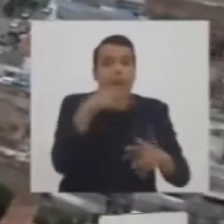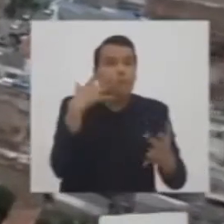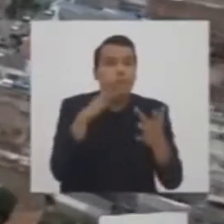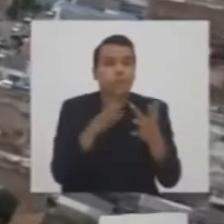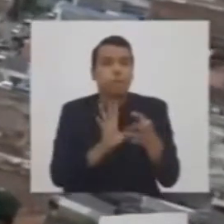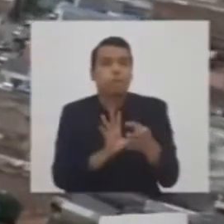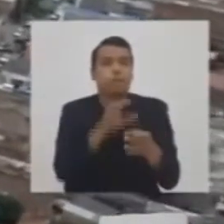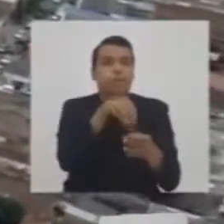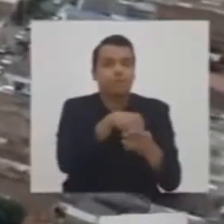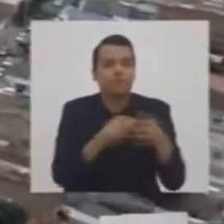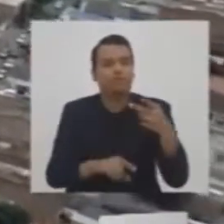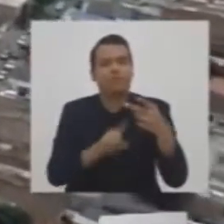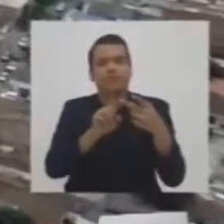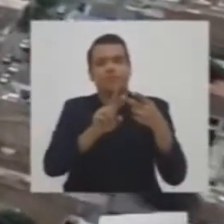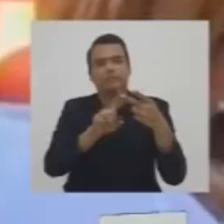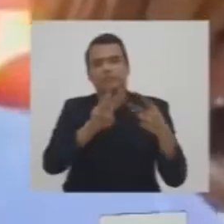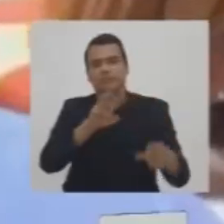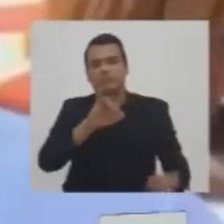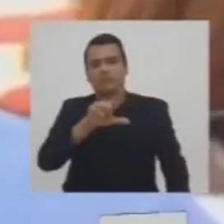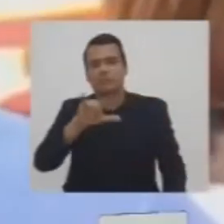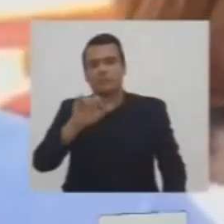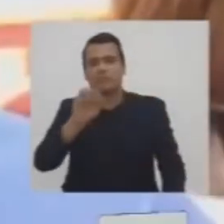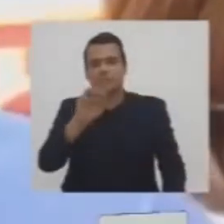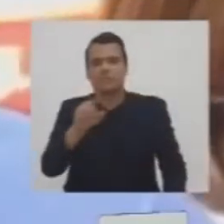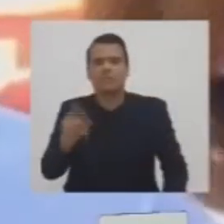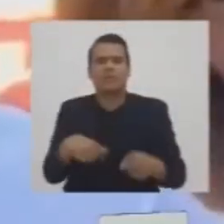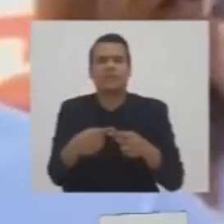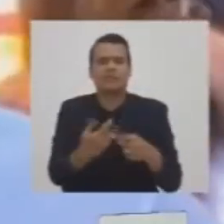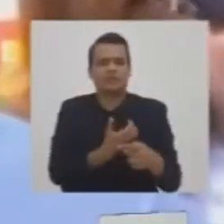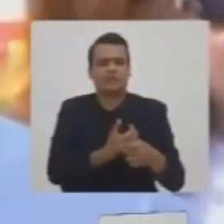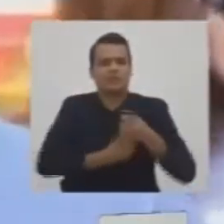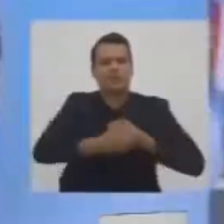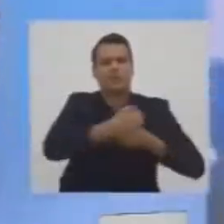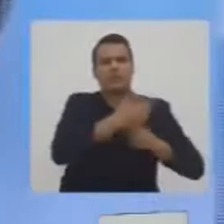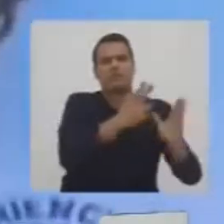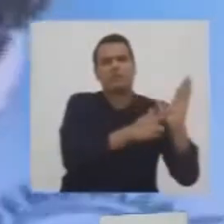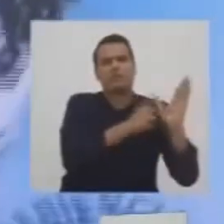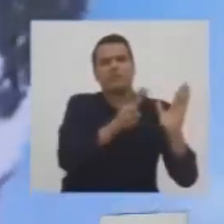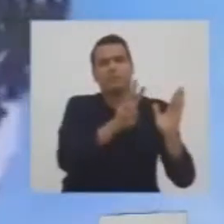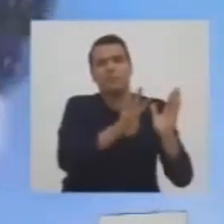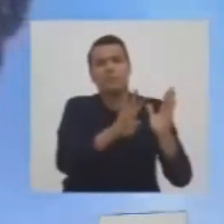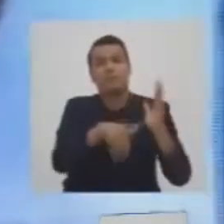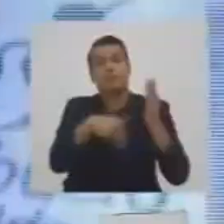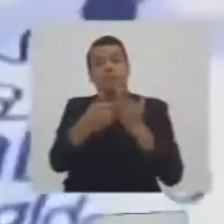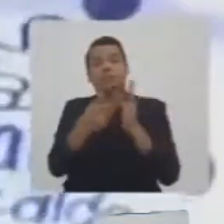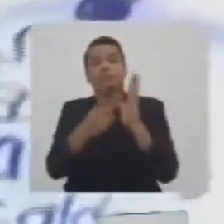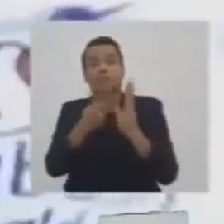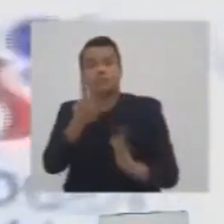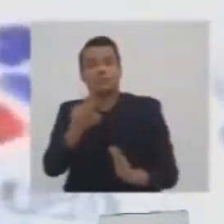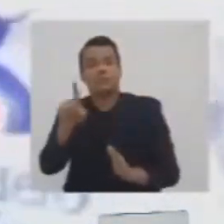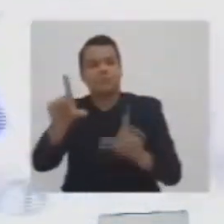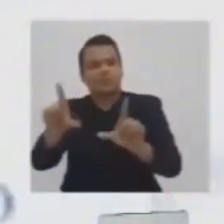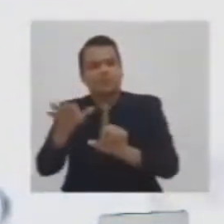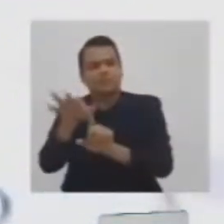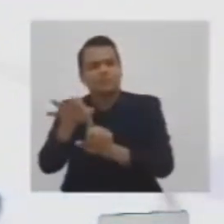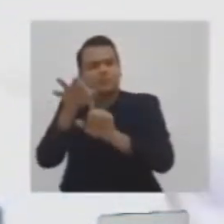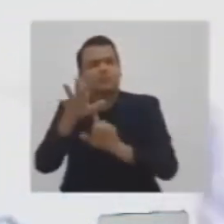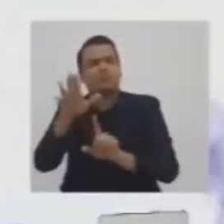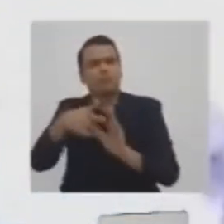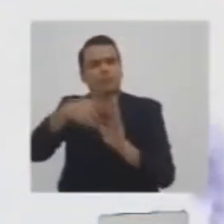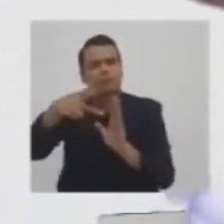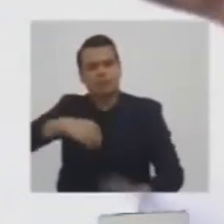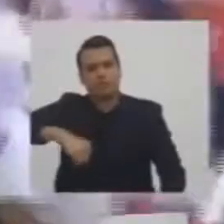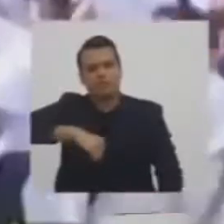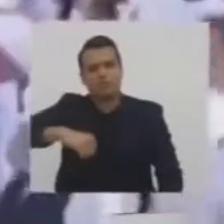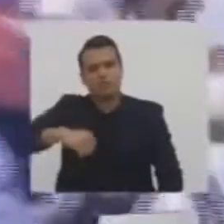programas académicos de universidades. William Darío Sicachá, exalcalde durante el periodo 2004-2007, especialista